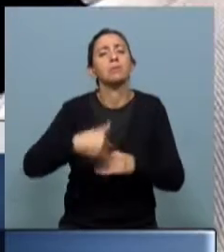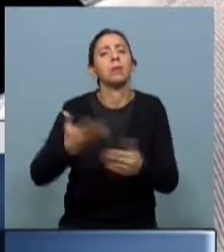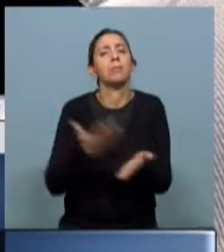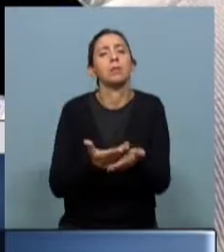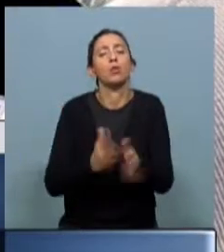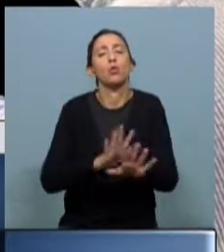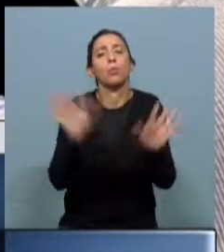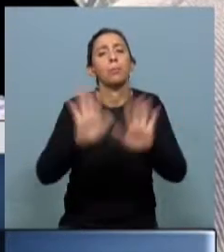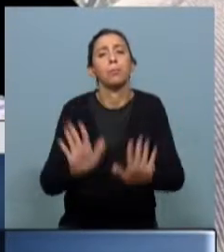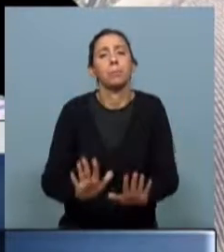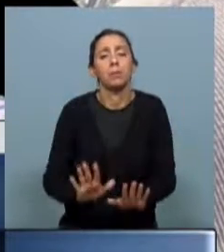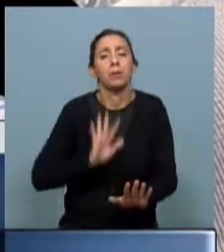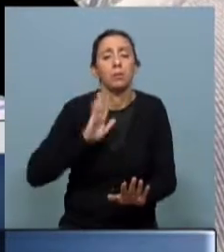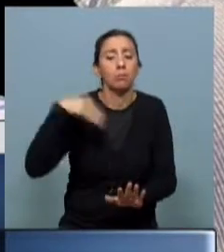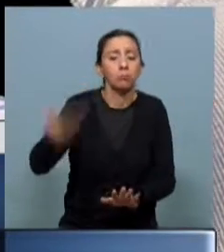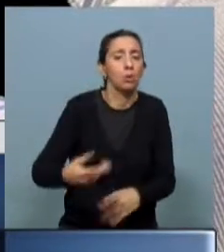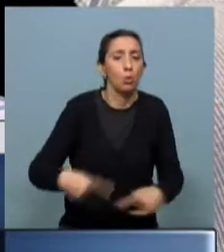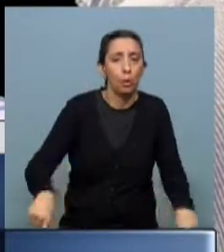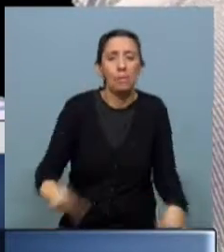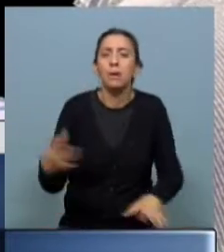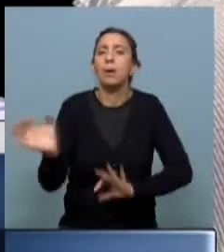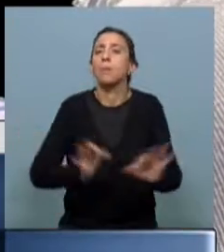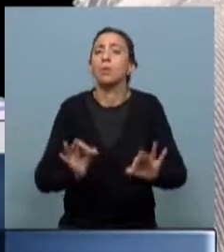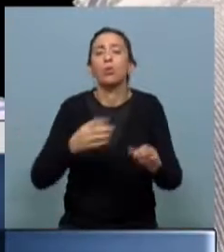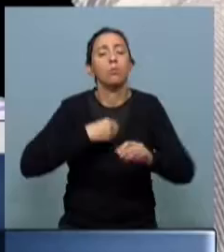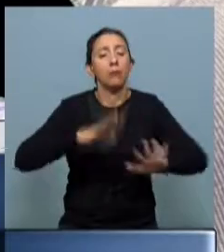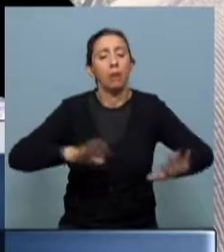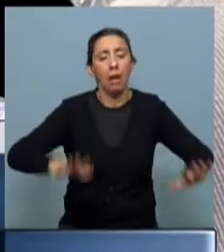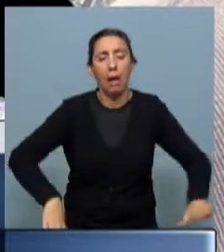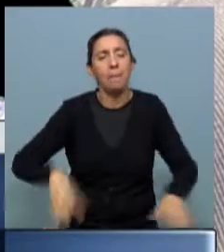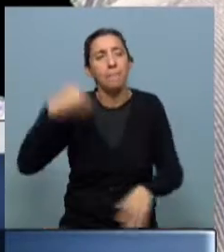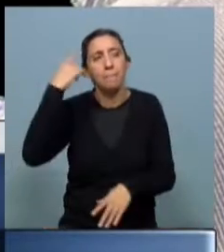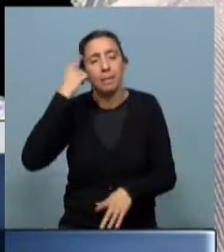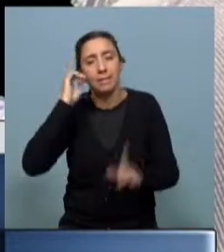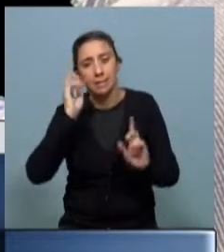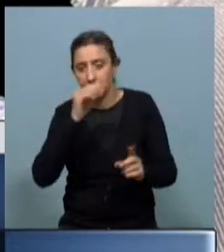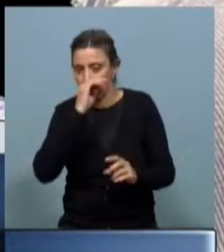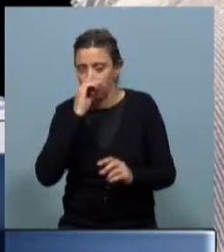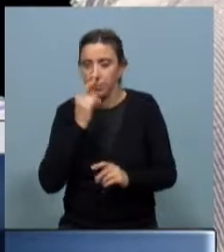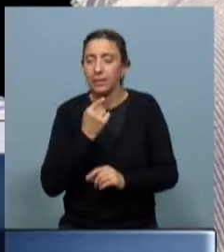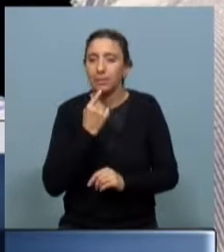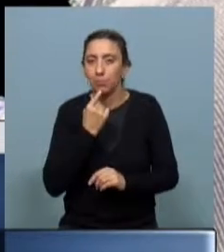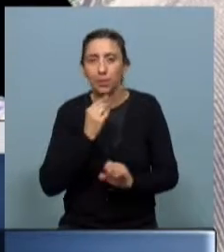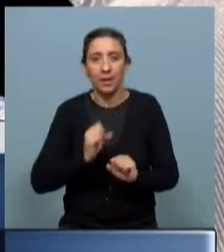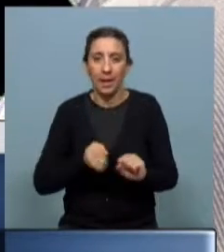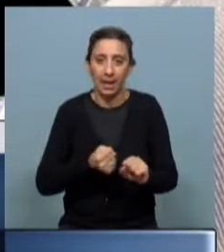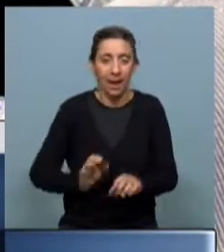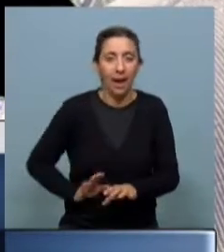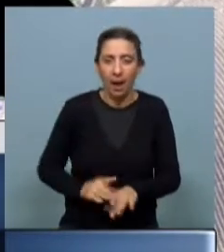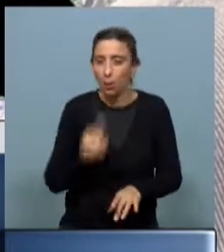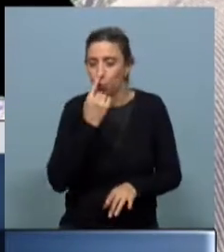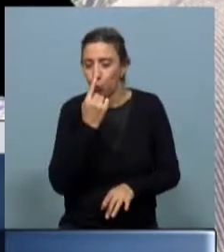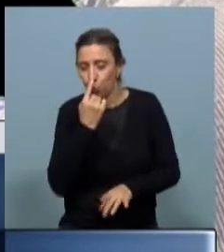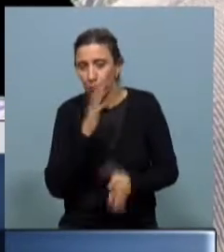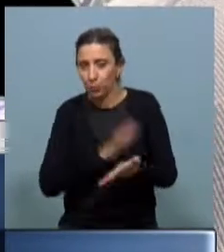están presentando todo, preparando todo para el año que viene, pero ¿qué proyectás en estos chicos? ¿Qué ves también, digamos, la inquietud, la curiosidad